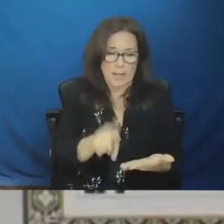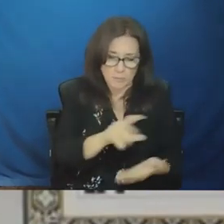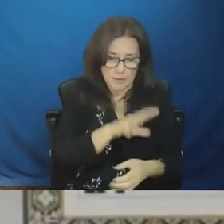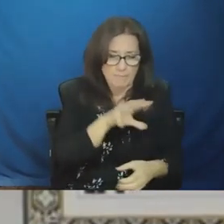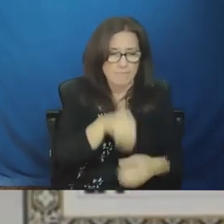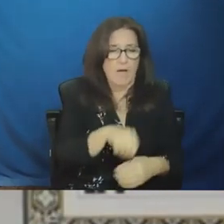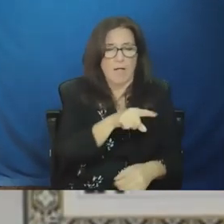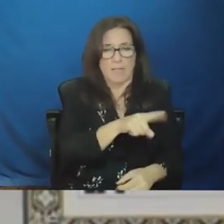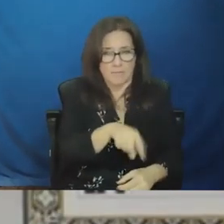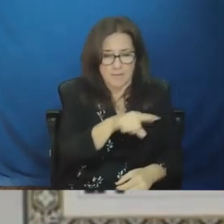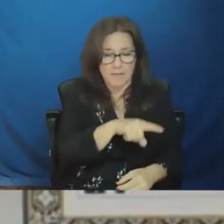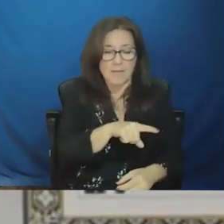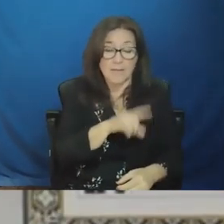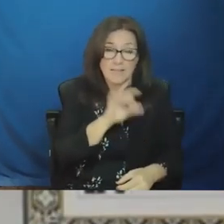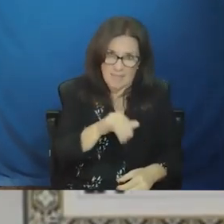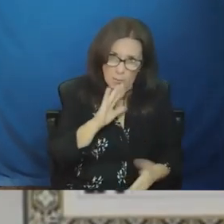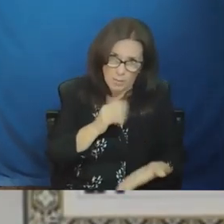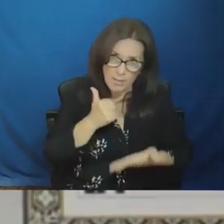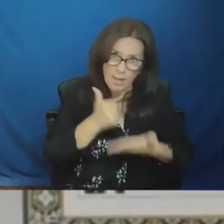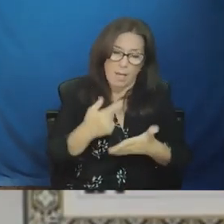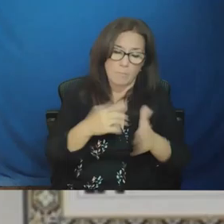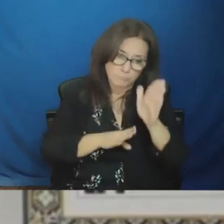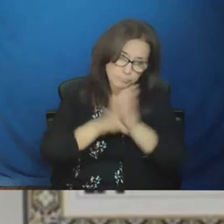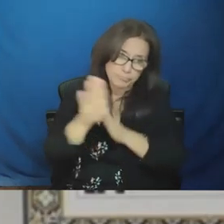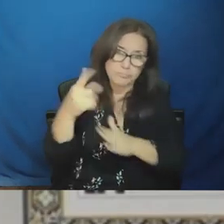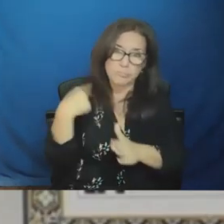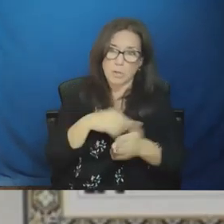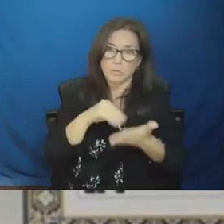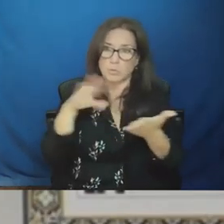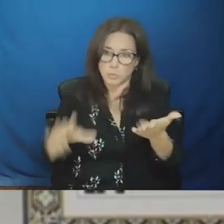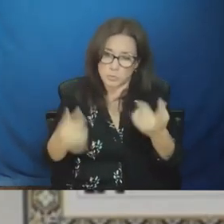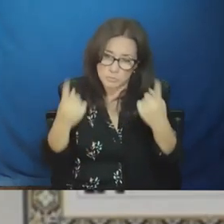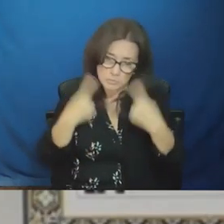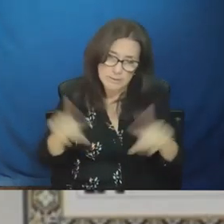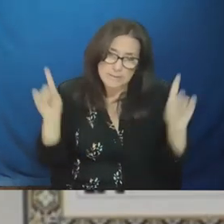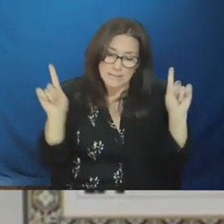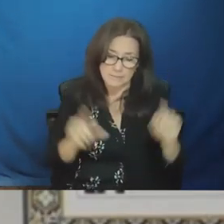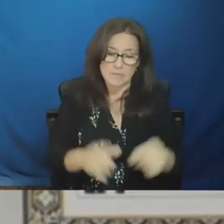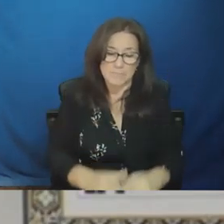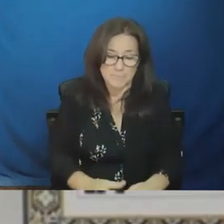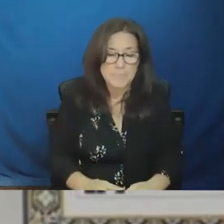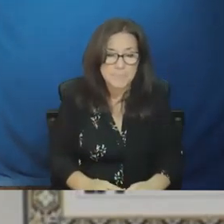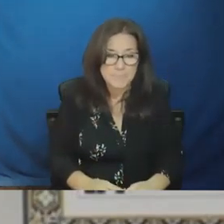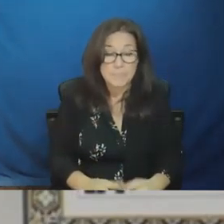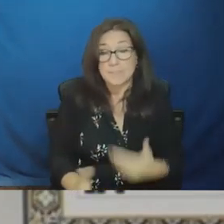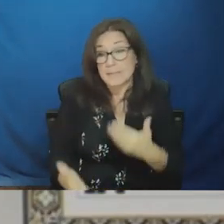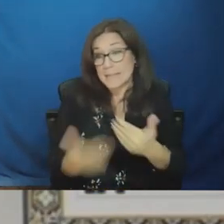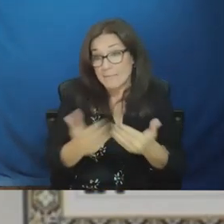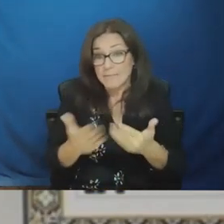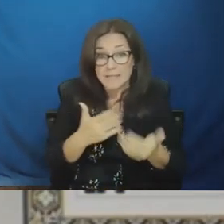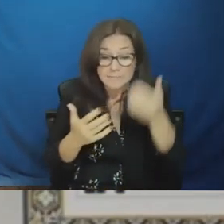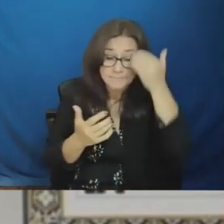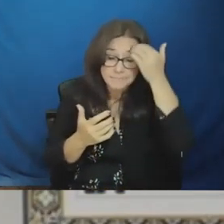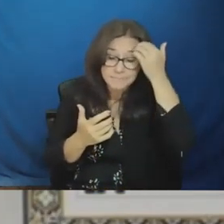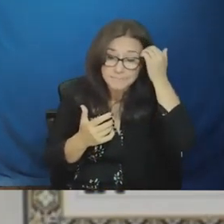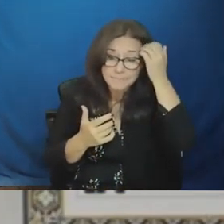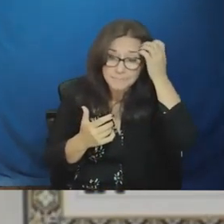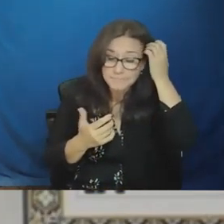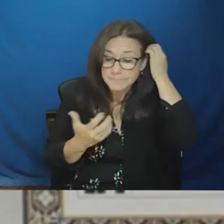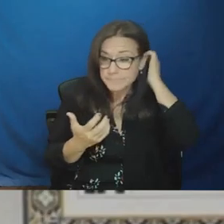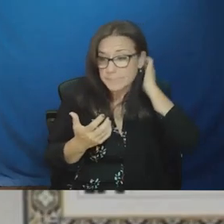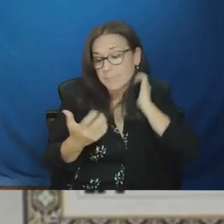creo que la comunidad del aprendizaje temprano tiene que ser parte de ese plano para asegurar el éxito de los estudiantes